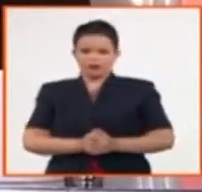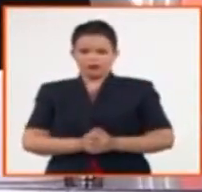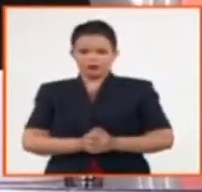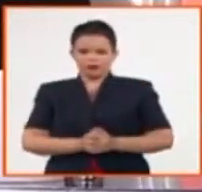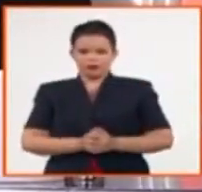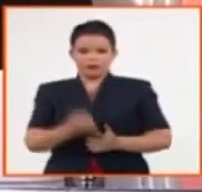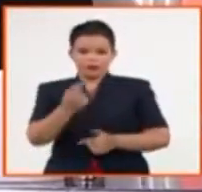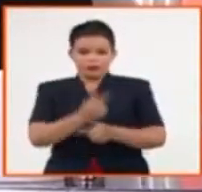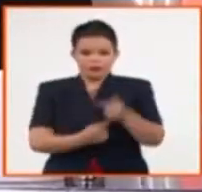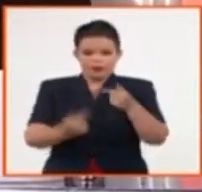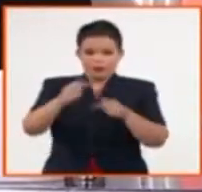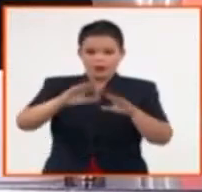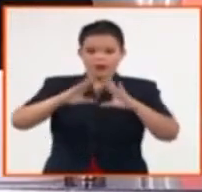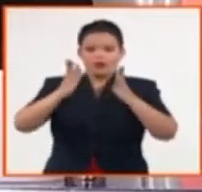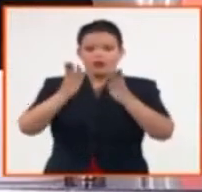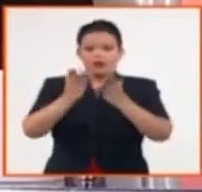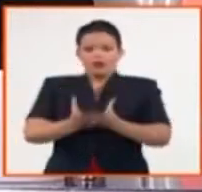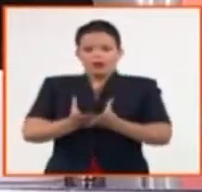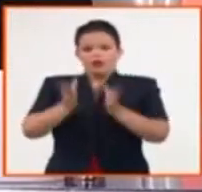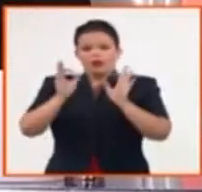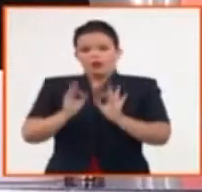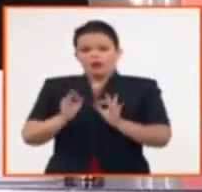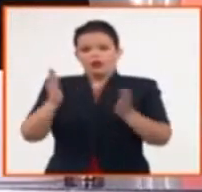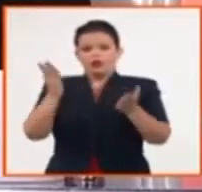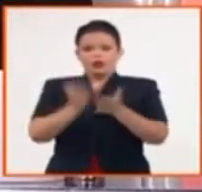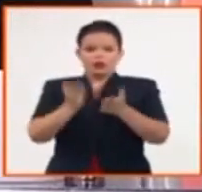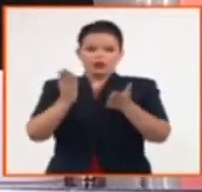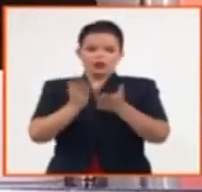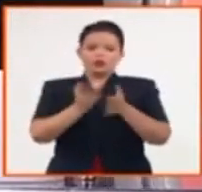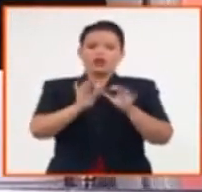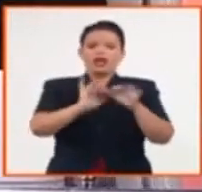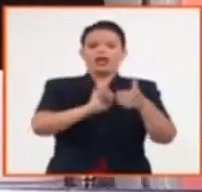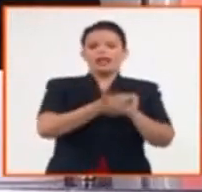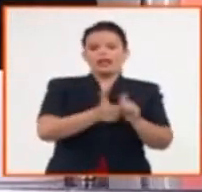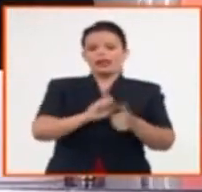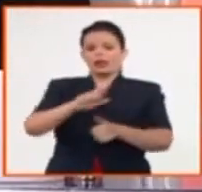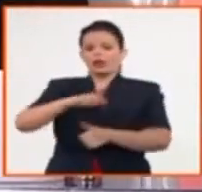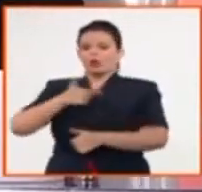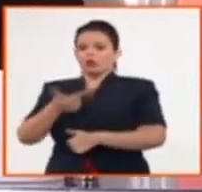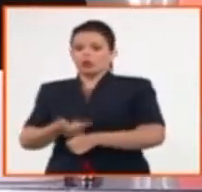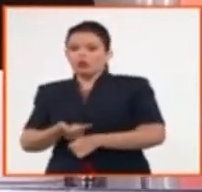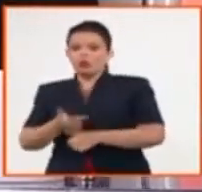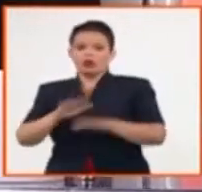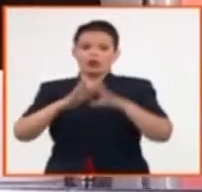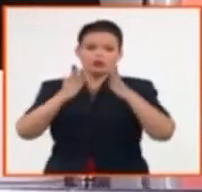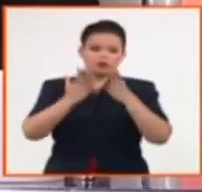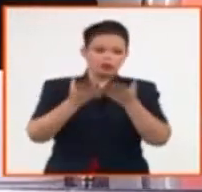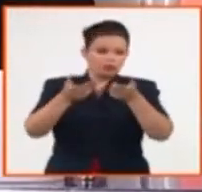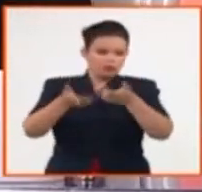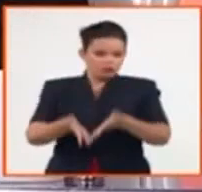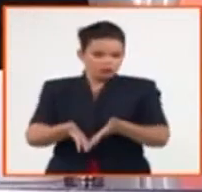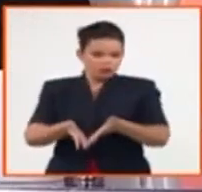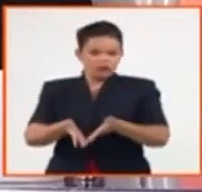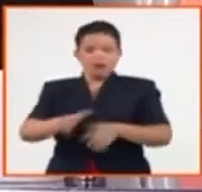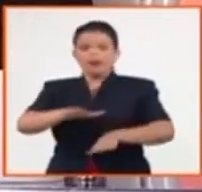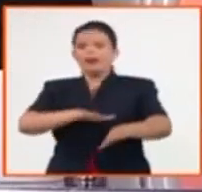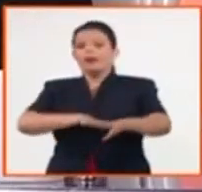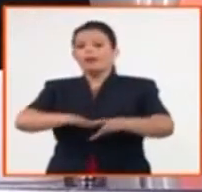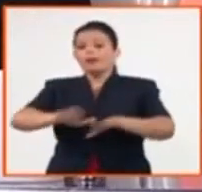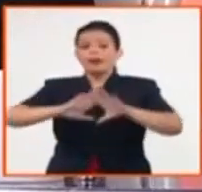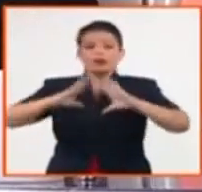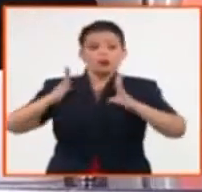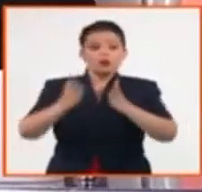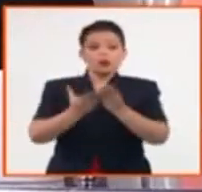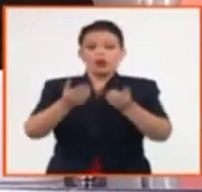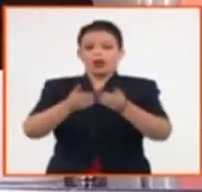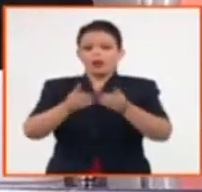Educación, que incluye los estudiantes del INDER y de Cultura, por tanto, no quiere decir que es para condicionar la reanudación de un curso escolar, por tanto, estamos